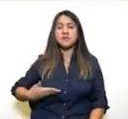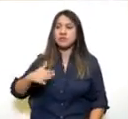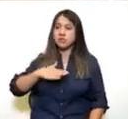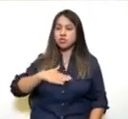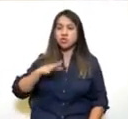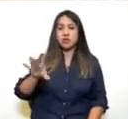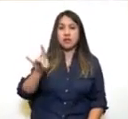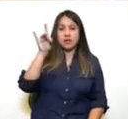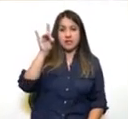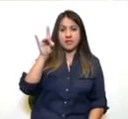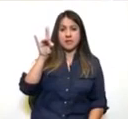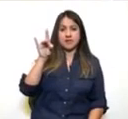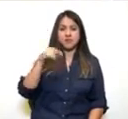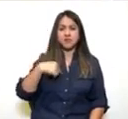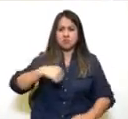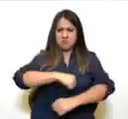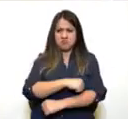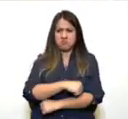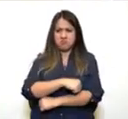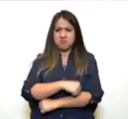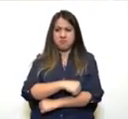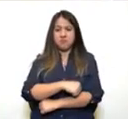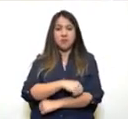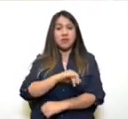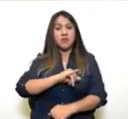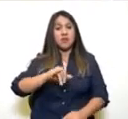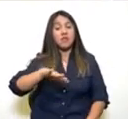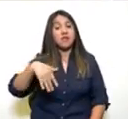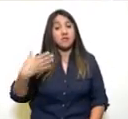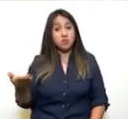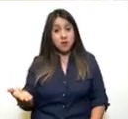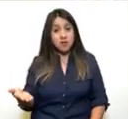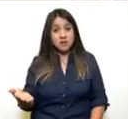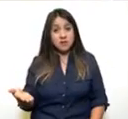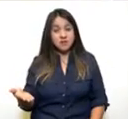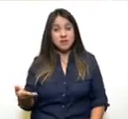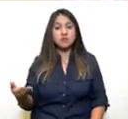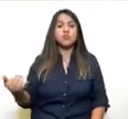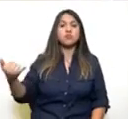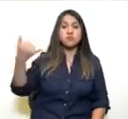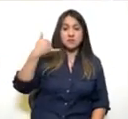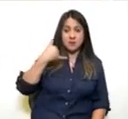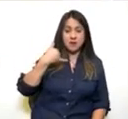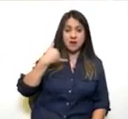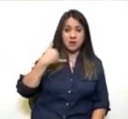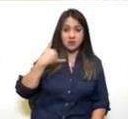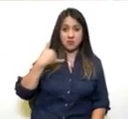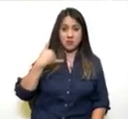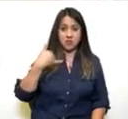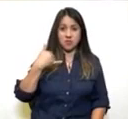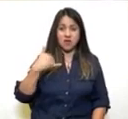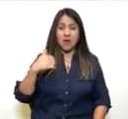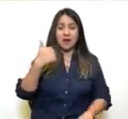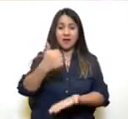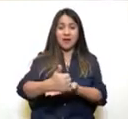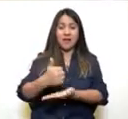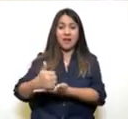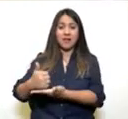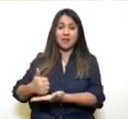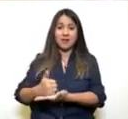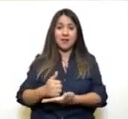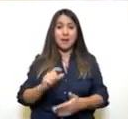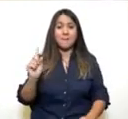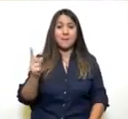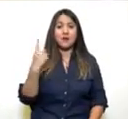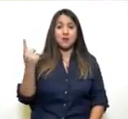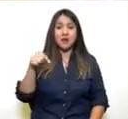yo no me aburra dow después de eso nos llamaron a los alcaldes y en particular